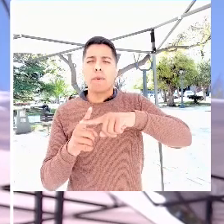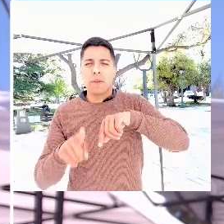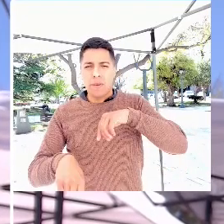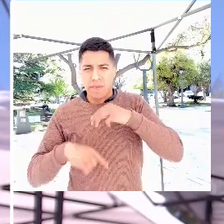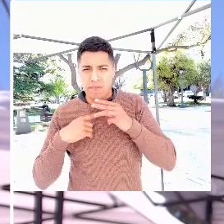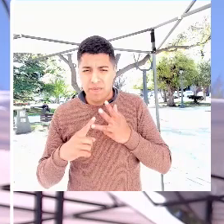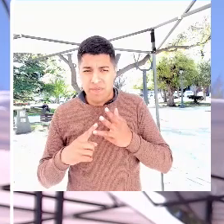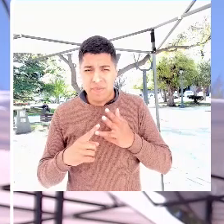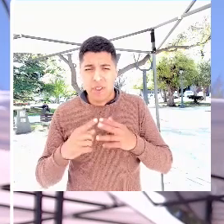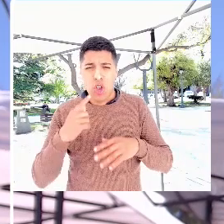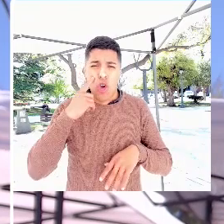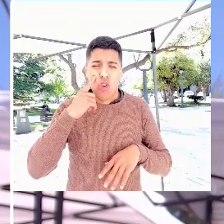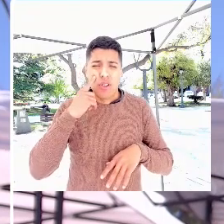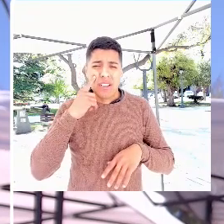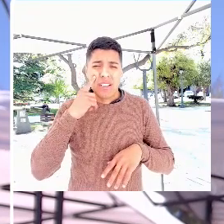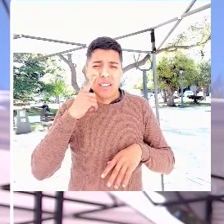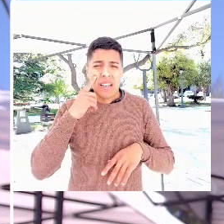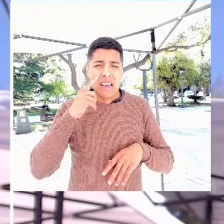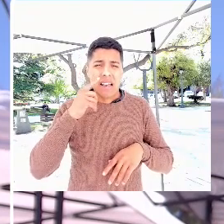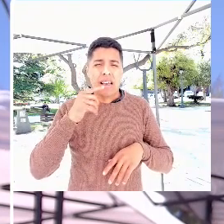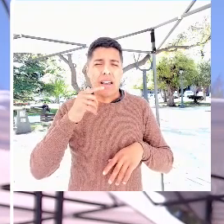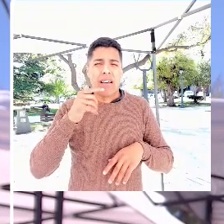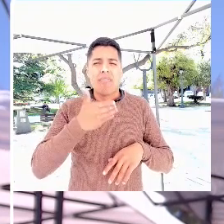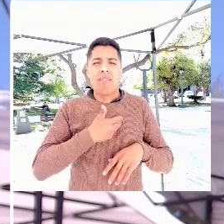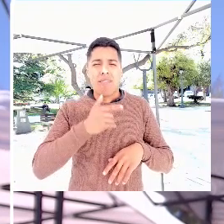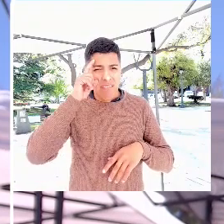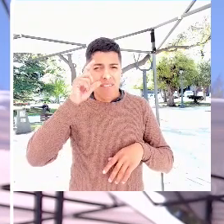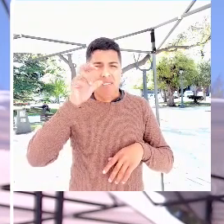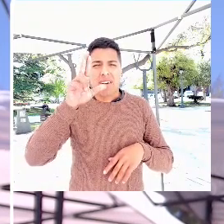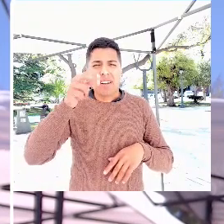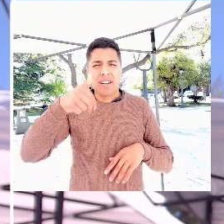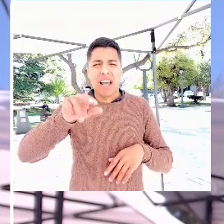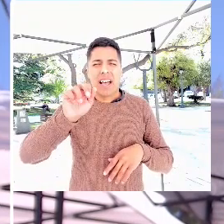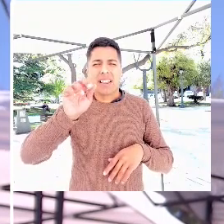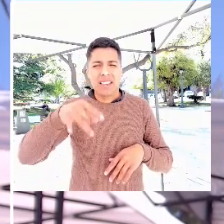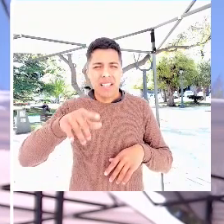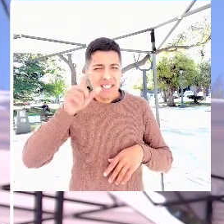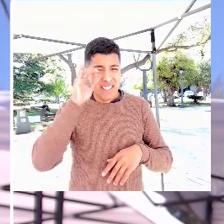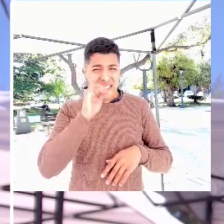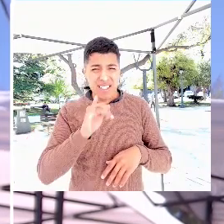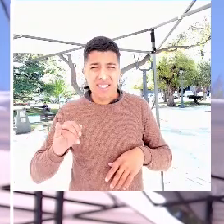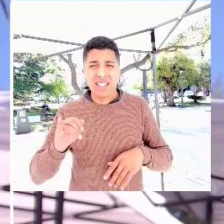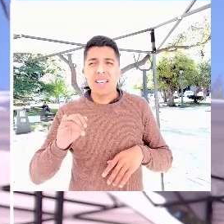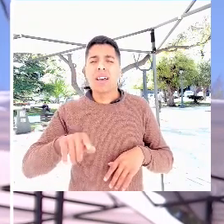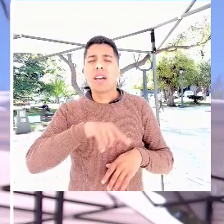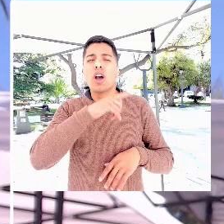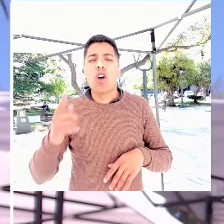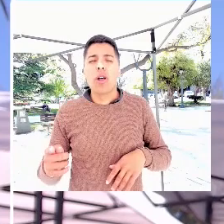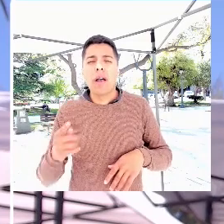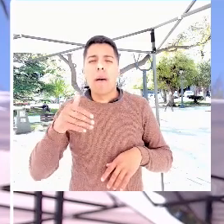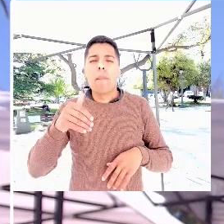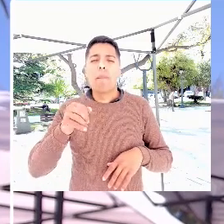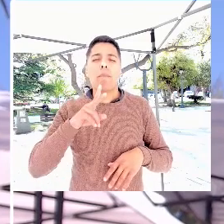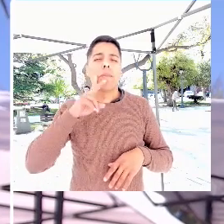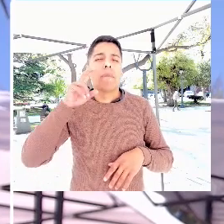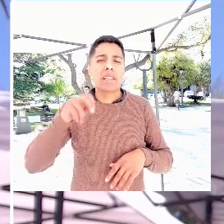afirmativa. Concejala Marcela Fernández. Afirmativo. Concejal Martín